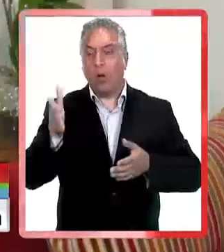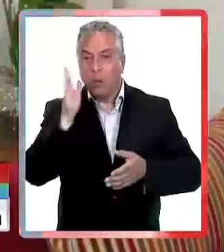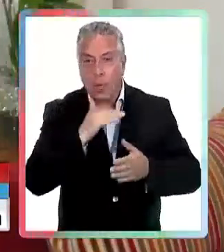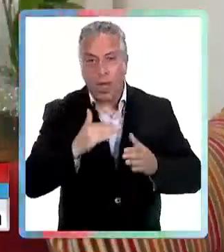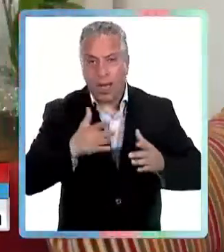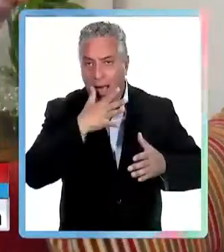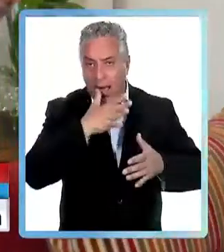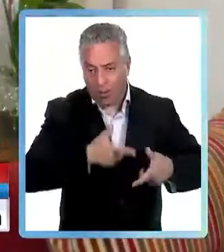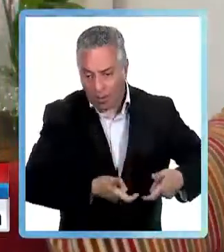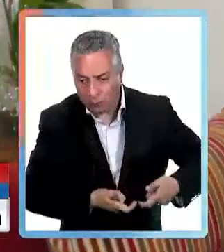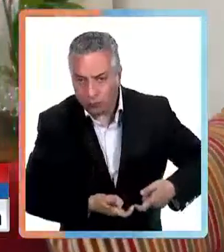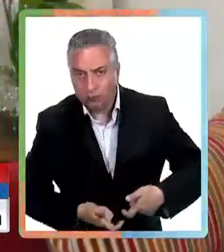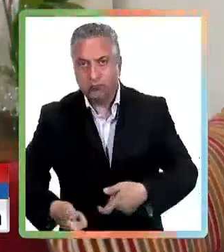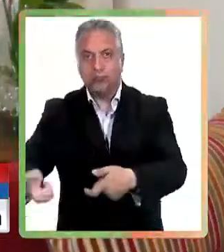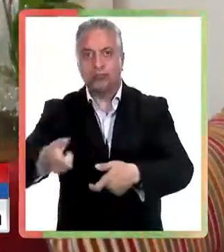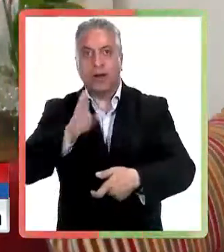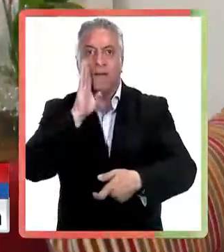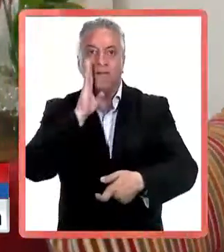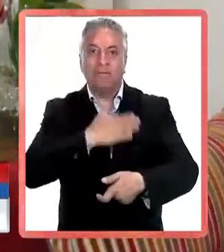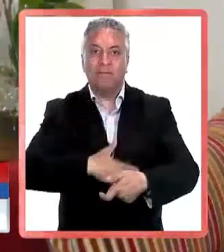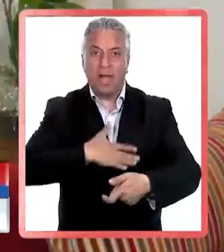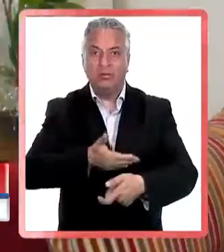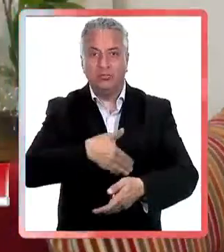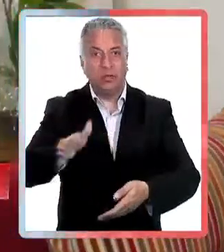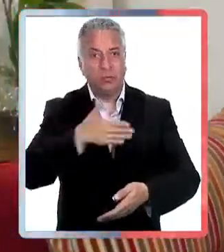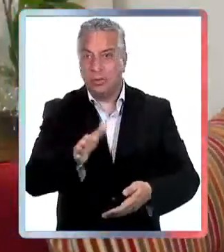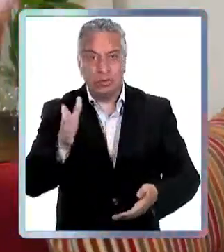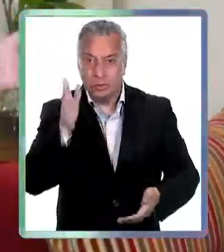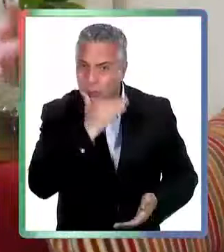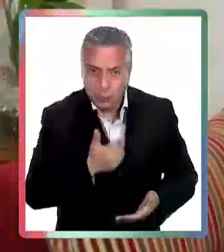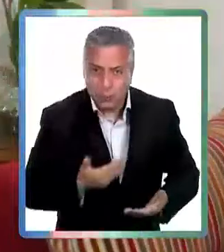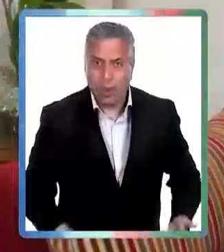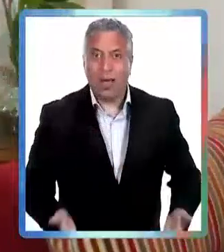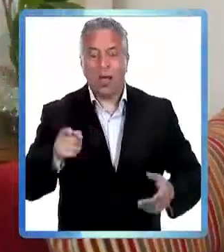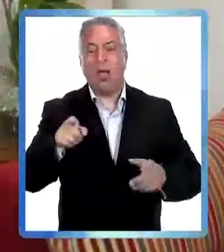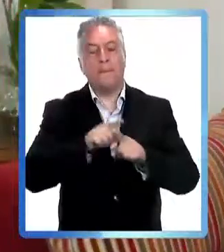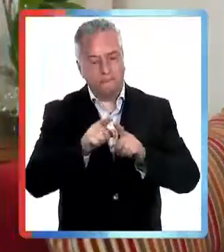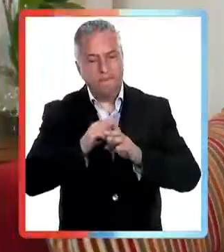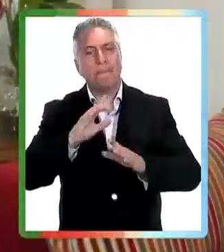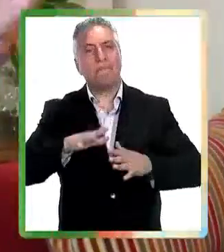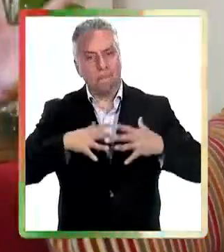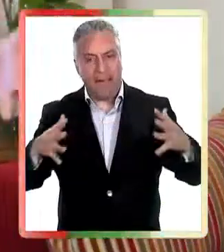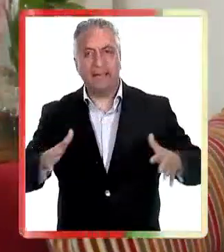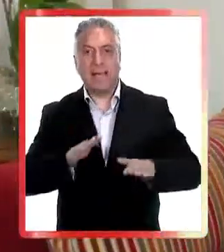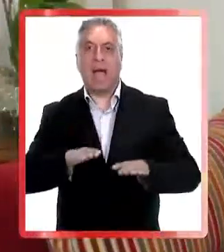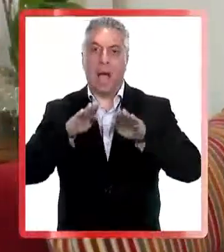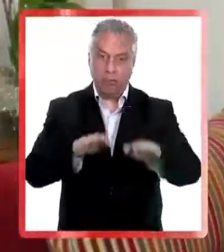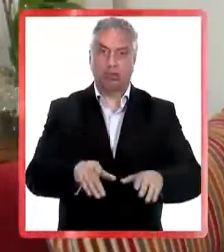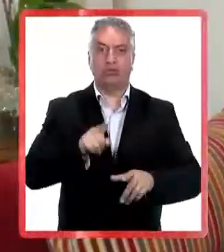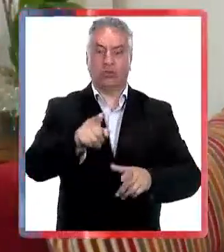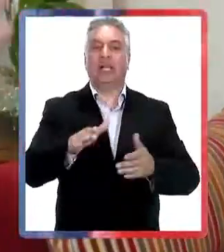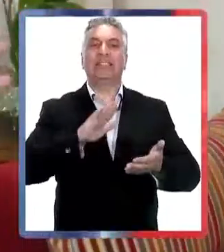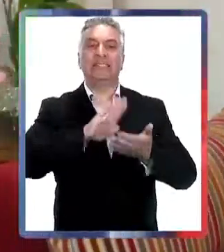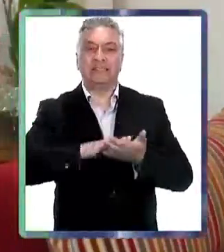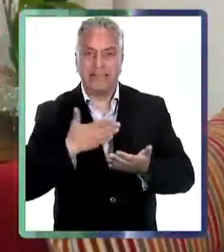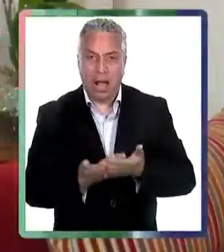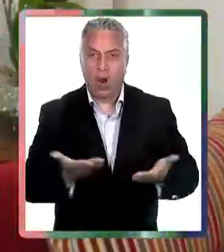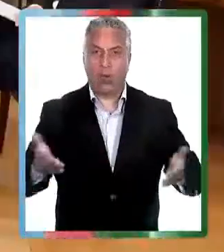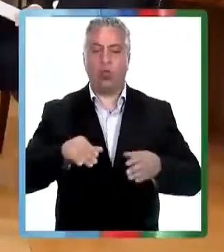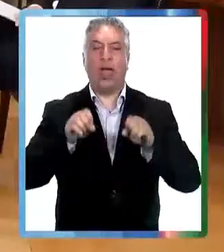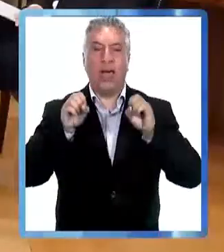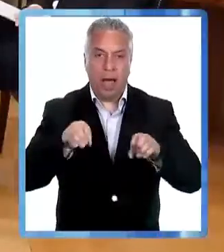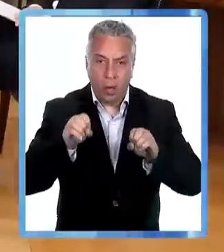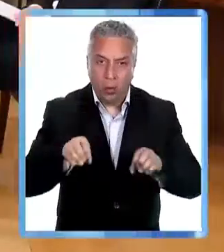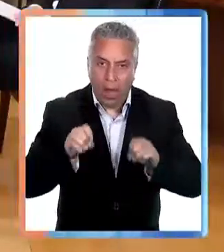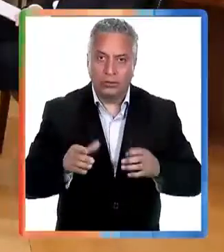etcétera. Llegar con eso, llegar con más apoyo tanto en lo de salud, tanto en lo de